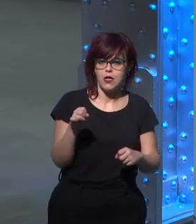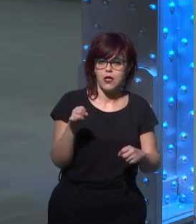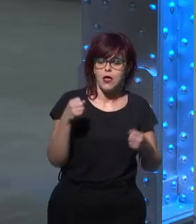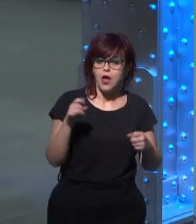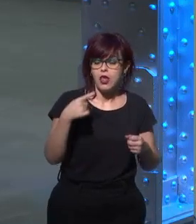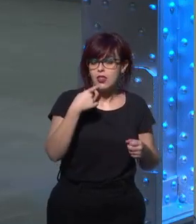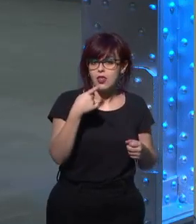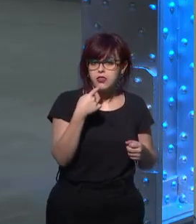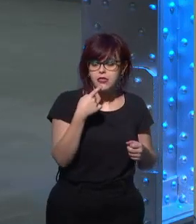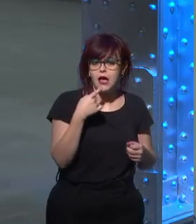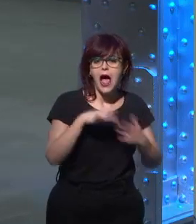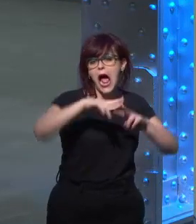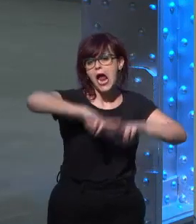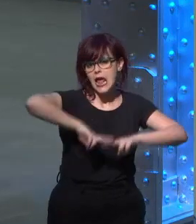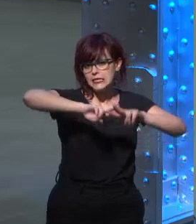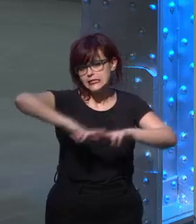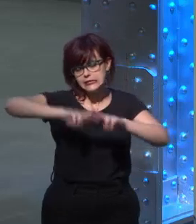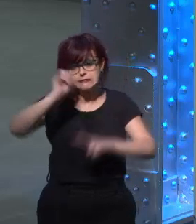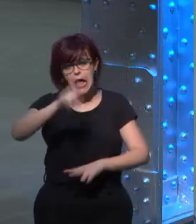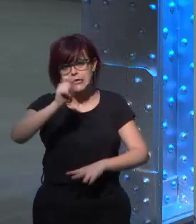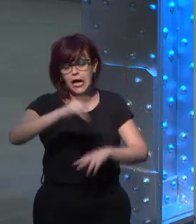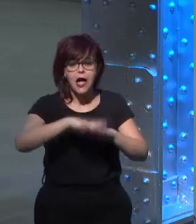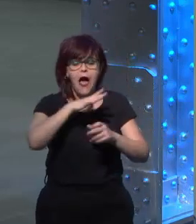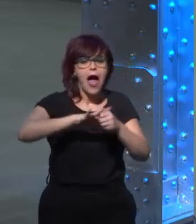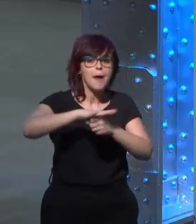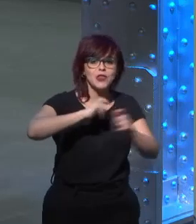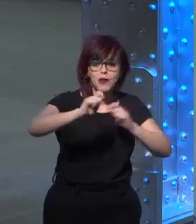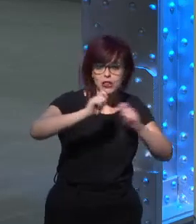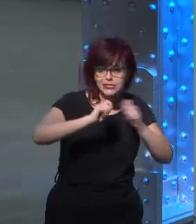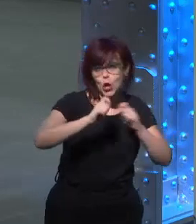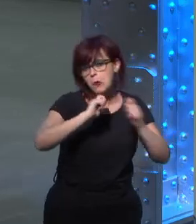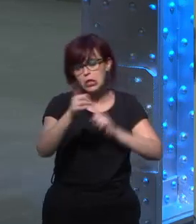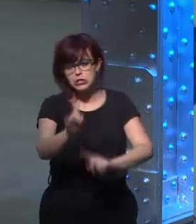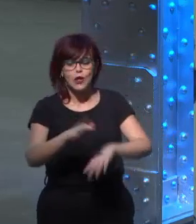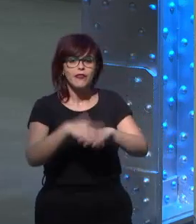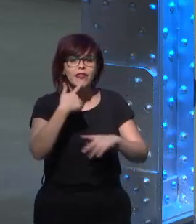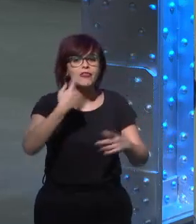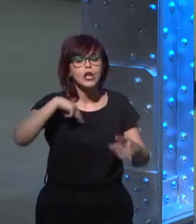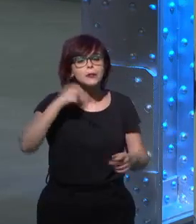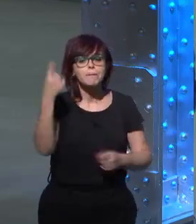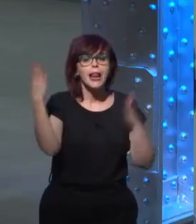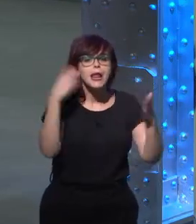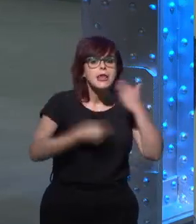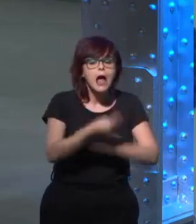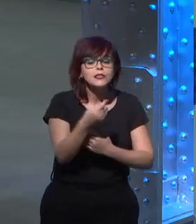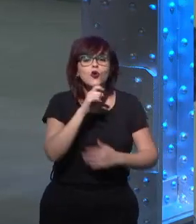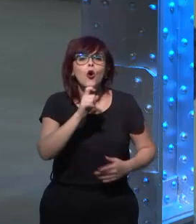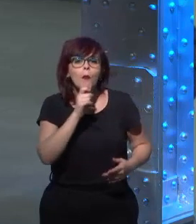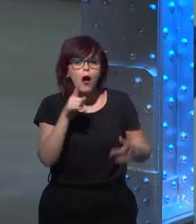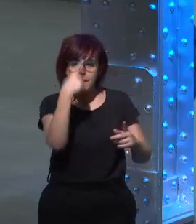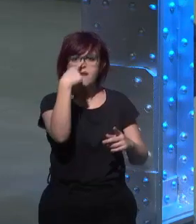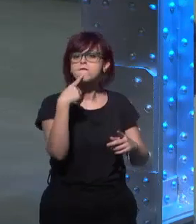antes aludía, que muchos analistas hacen constantemente en el ámbito periodístico y no periodístico, de cómo somos los millennials, creo que muchas